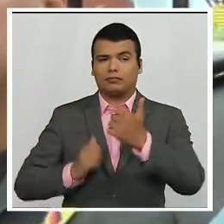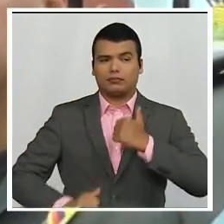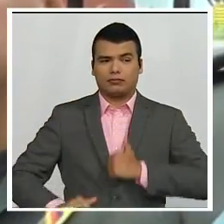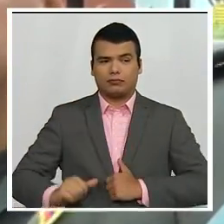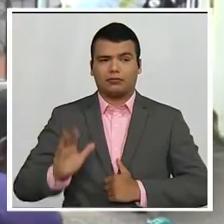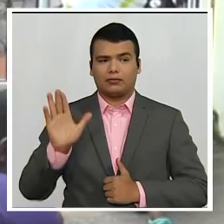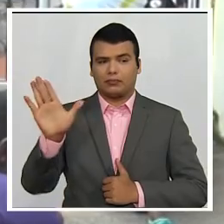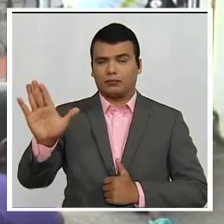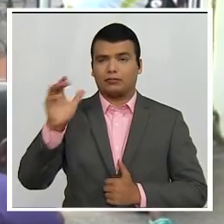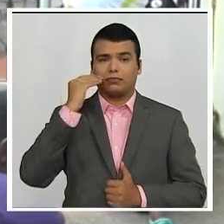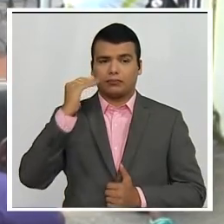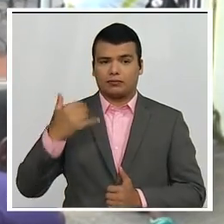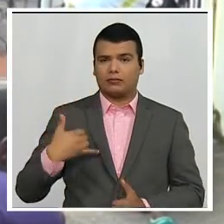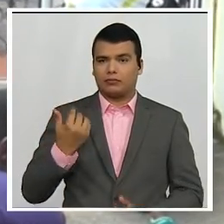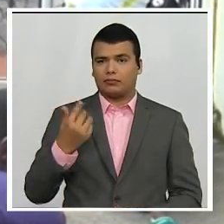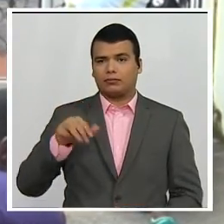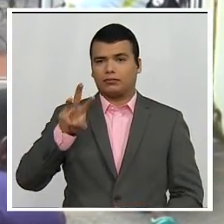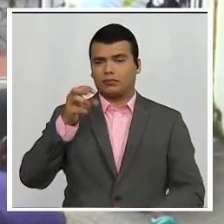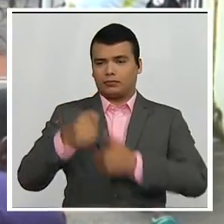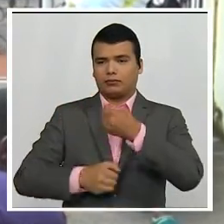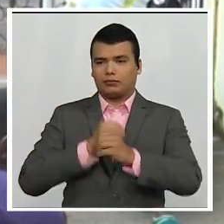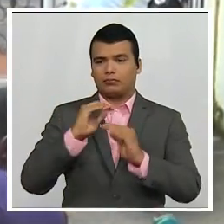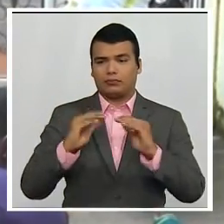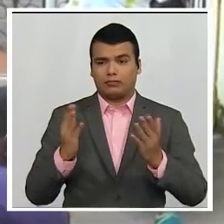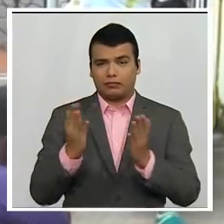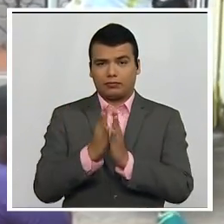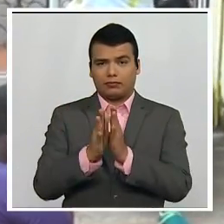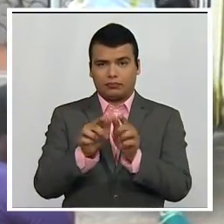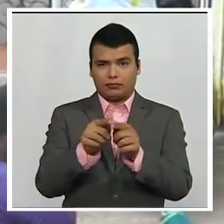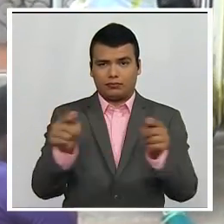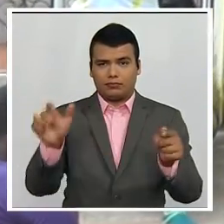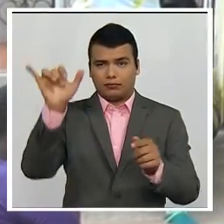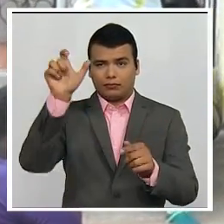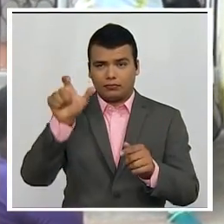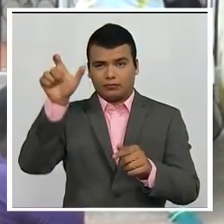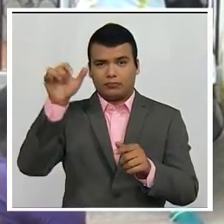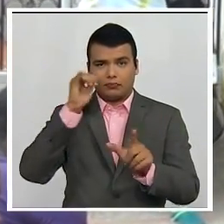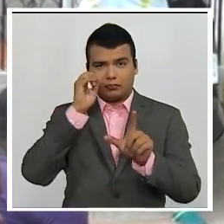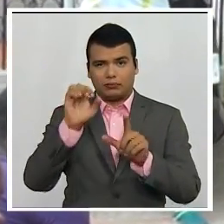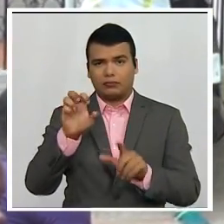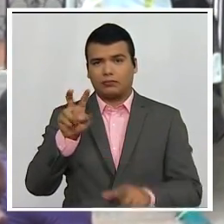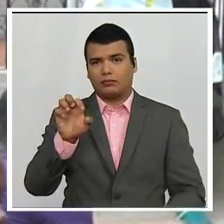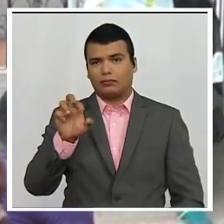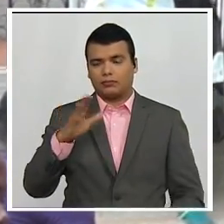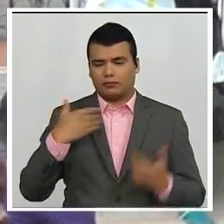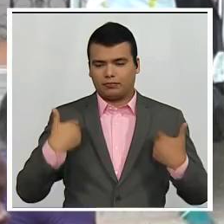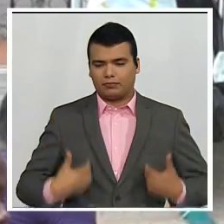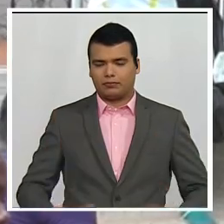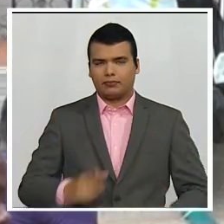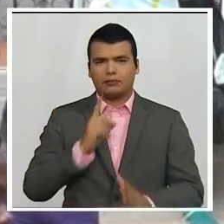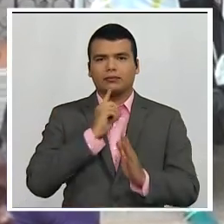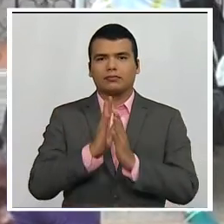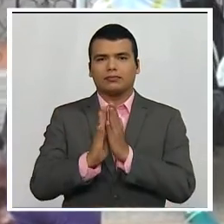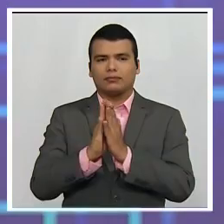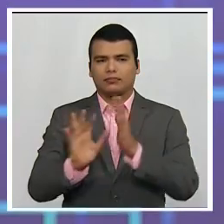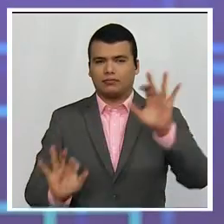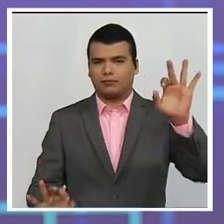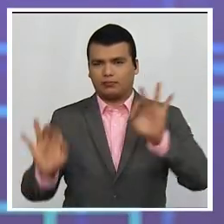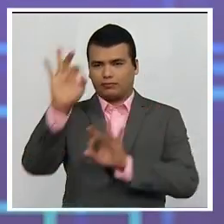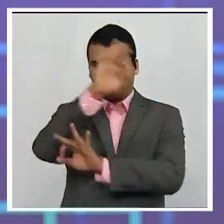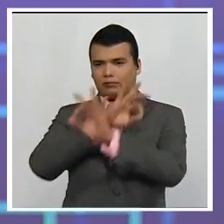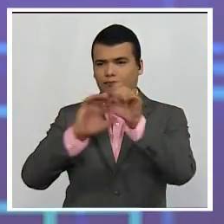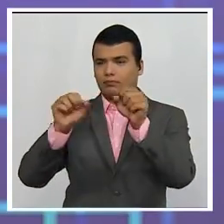de ella la menor de la información hasta ahora desde egipto por la cámara de ever mosquera yo soy cristian cuesta para telepacífico noticias